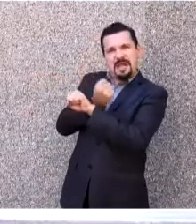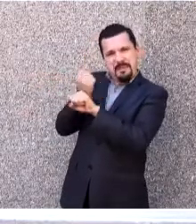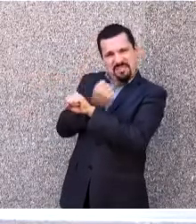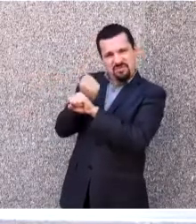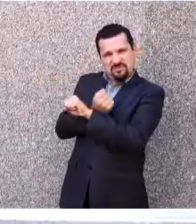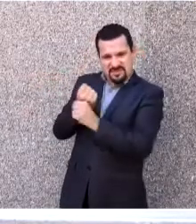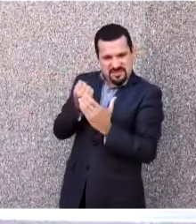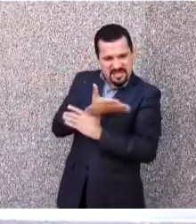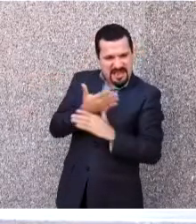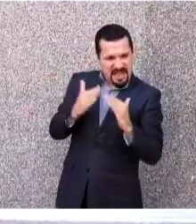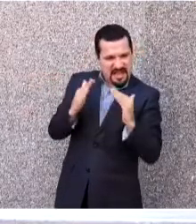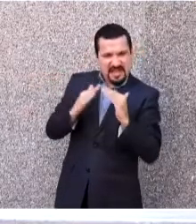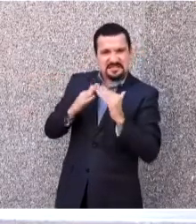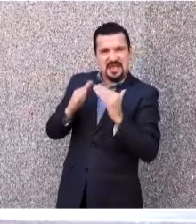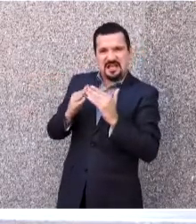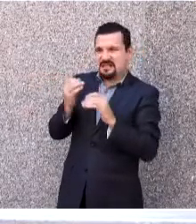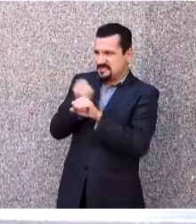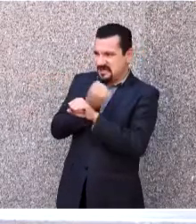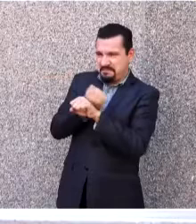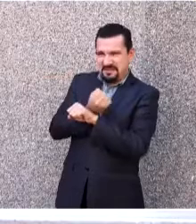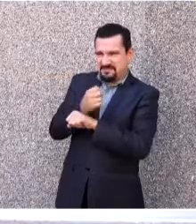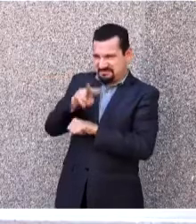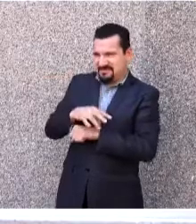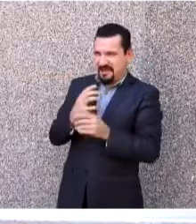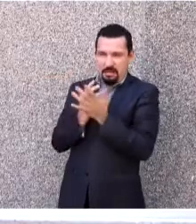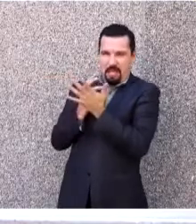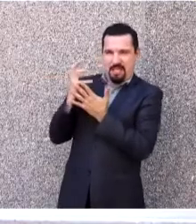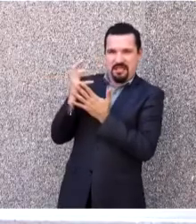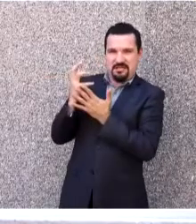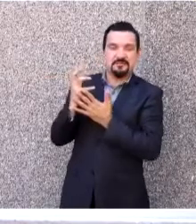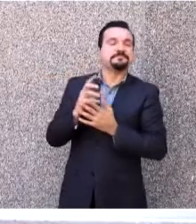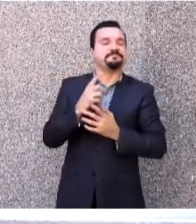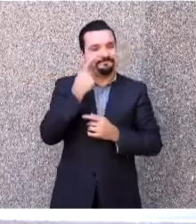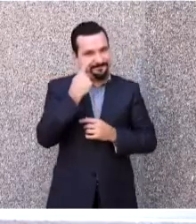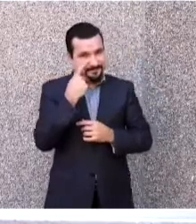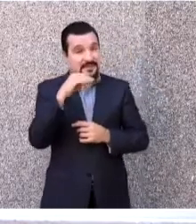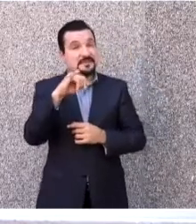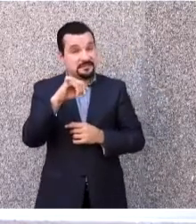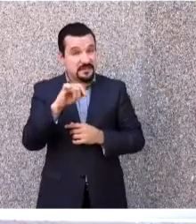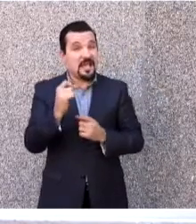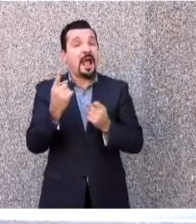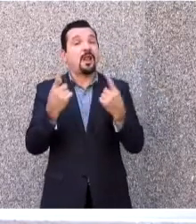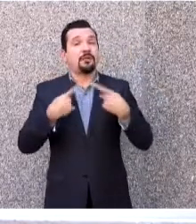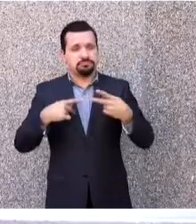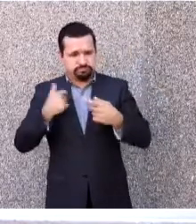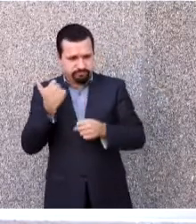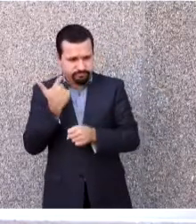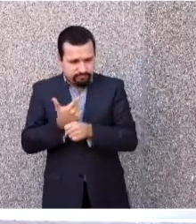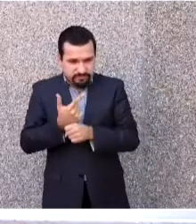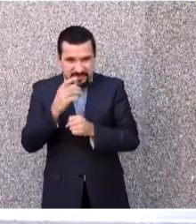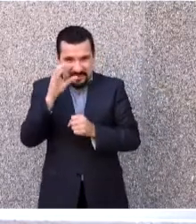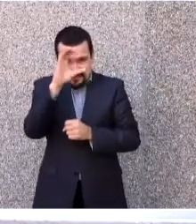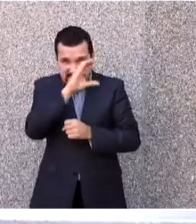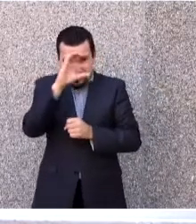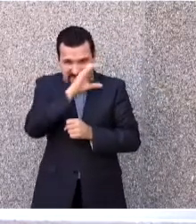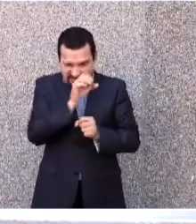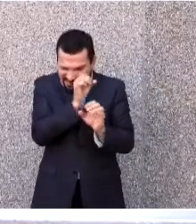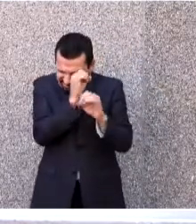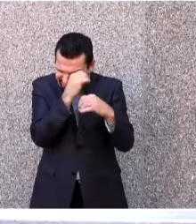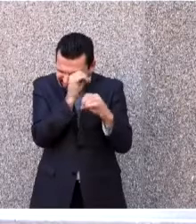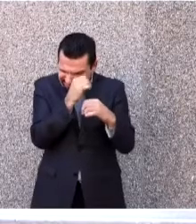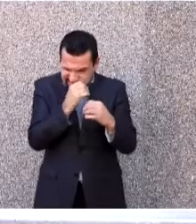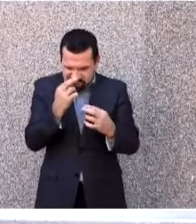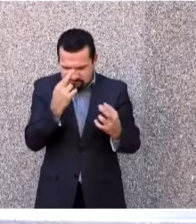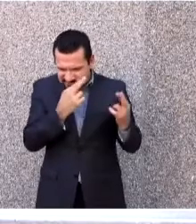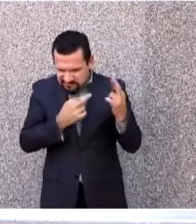sí, lo que se ha estudiado, lo que se ha identificado es que el virus puede sobrevivir en algunas superficies, pero no en la